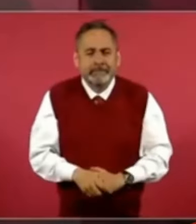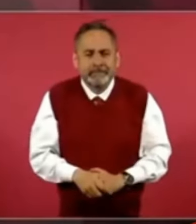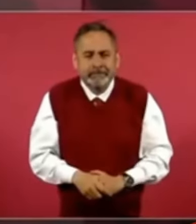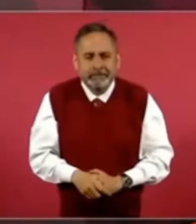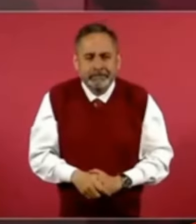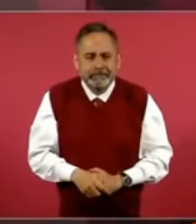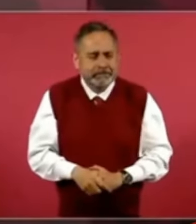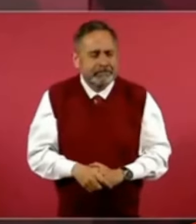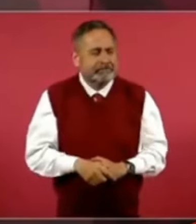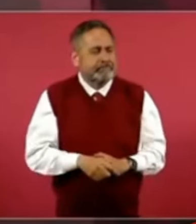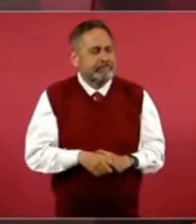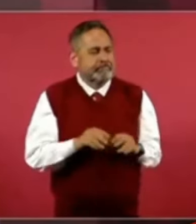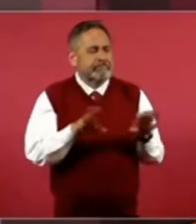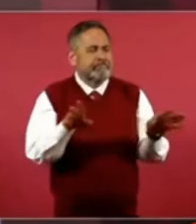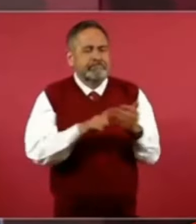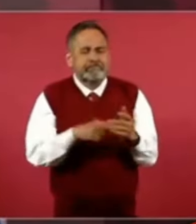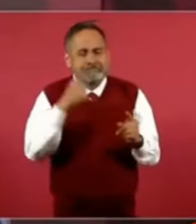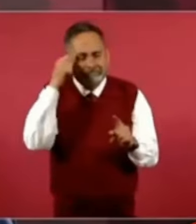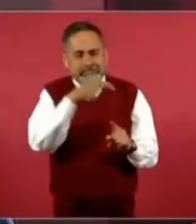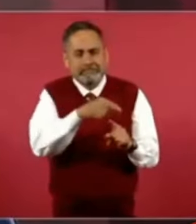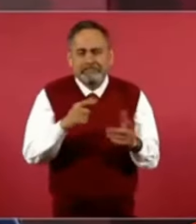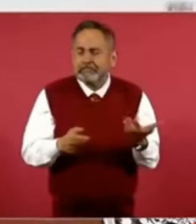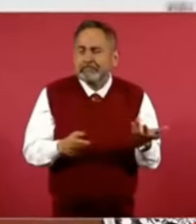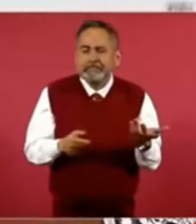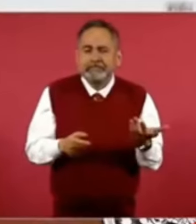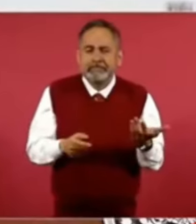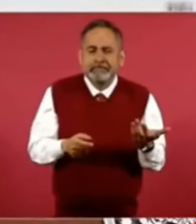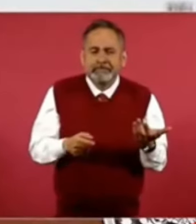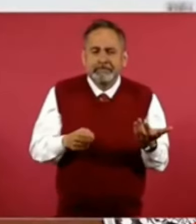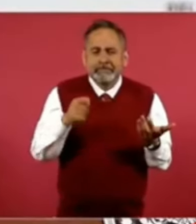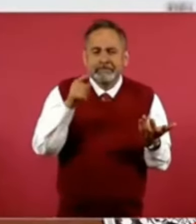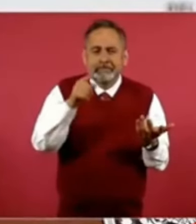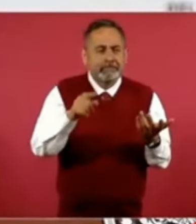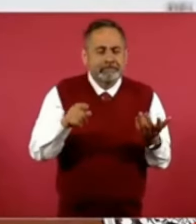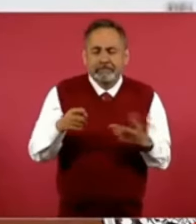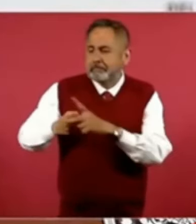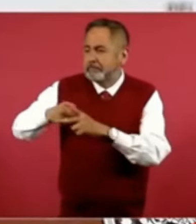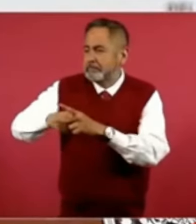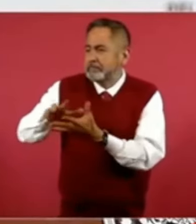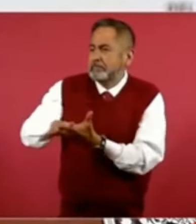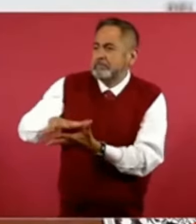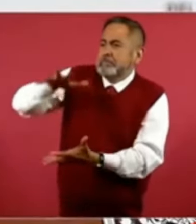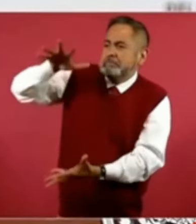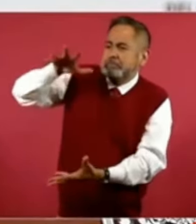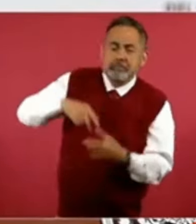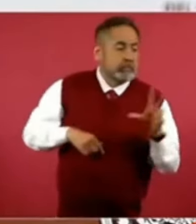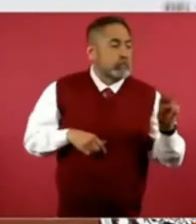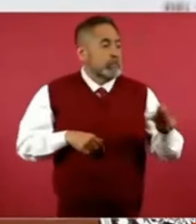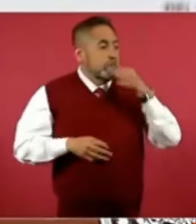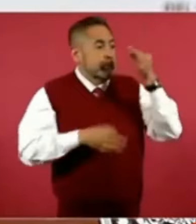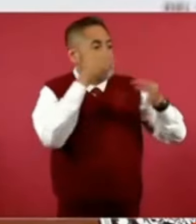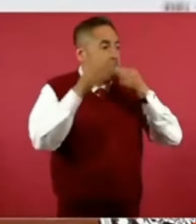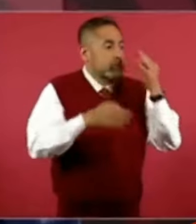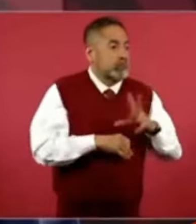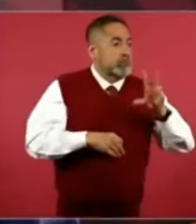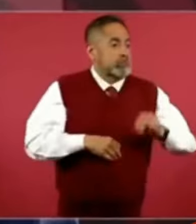para que no haya la llamada sobre representación. Pero